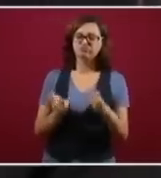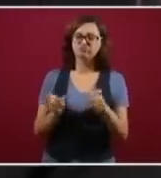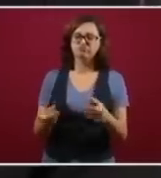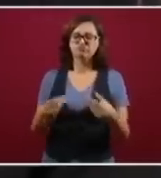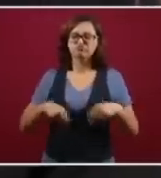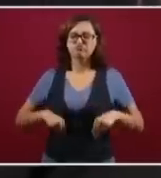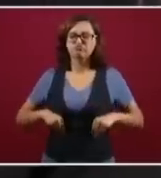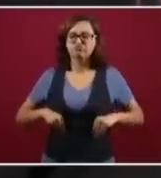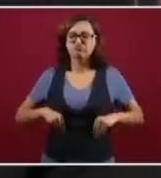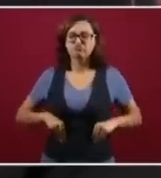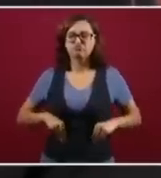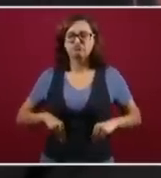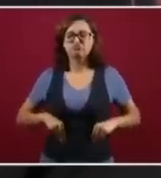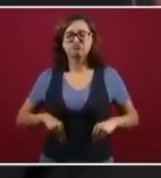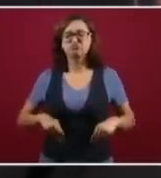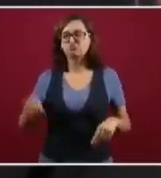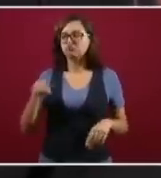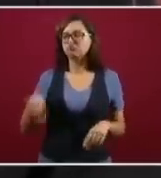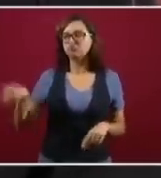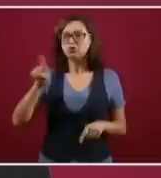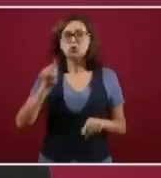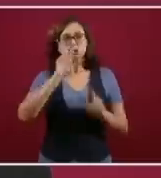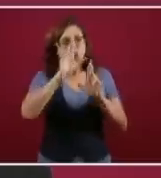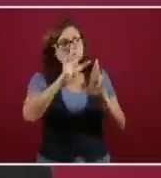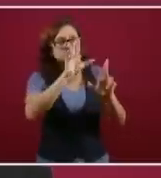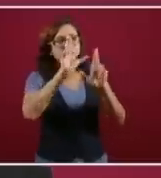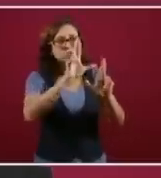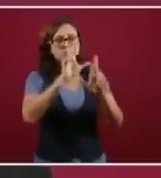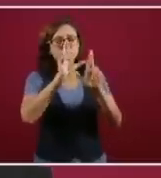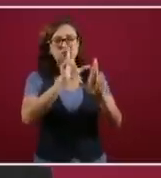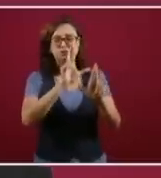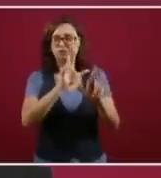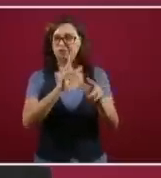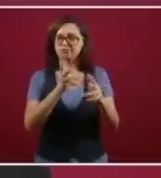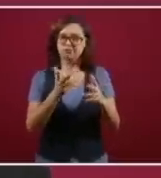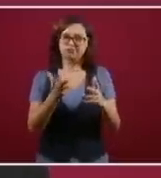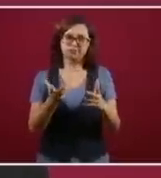y ni siquiera se pierda respetabilidad.